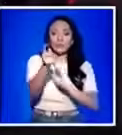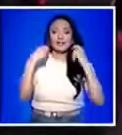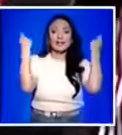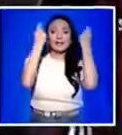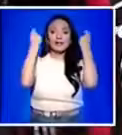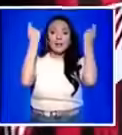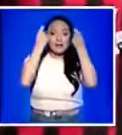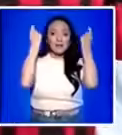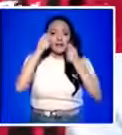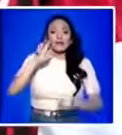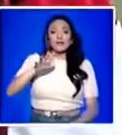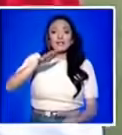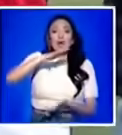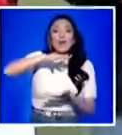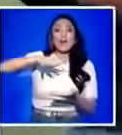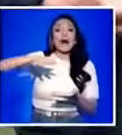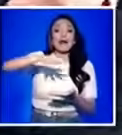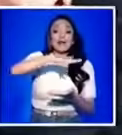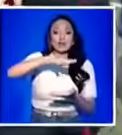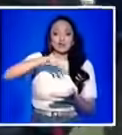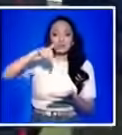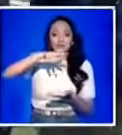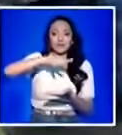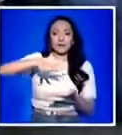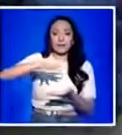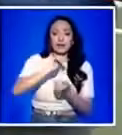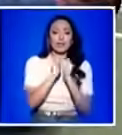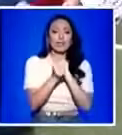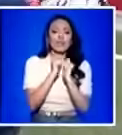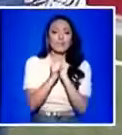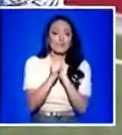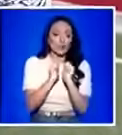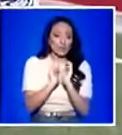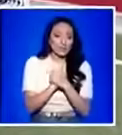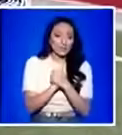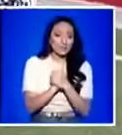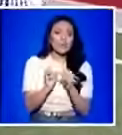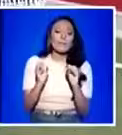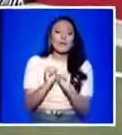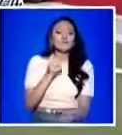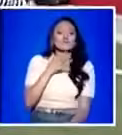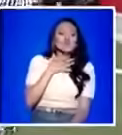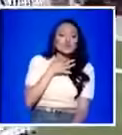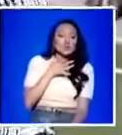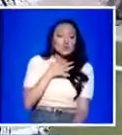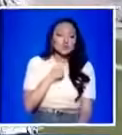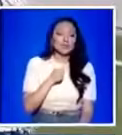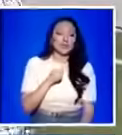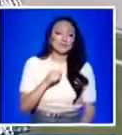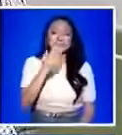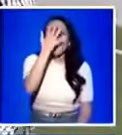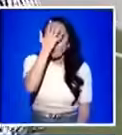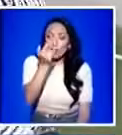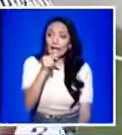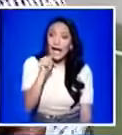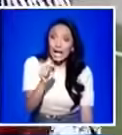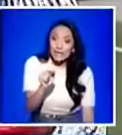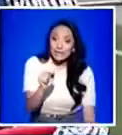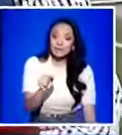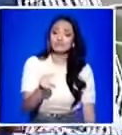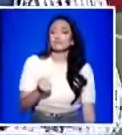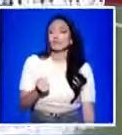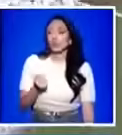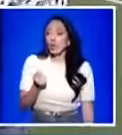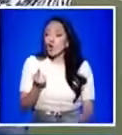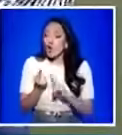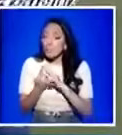en el deporte barrial. En el deporte barrial, en ese deporte que nos llama mucho con cariño, porque ahí es donde se forman el verdadero